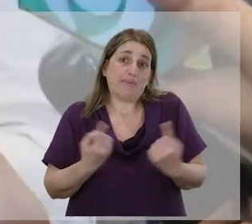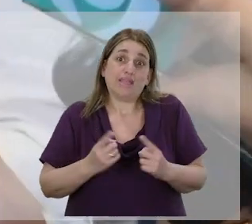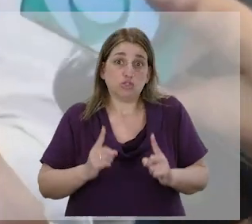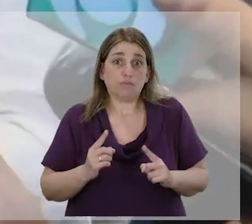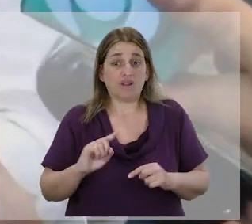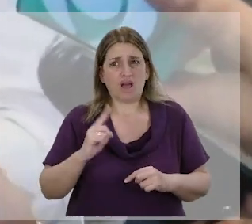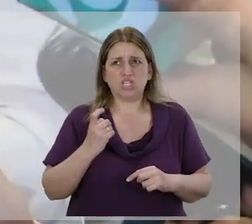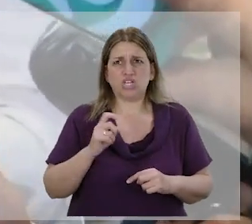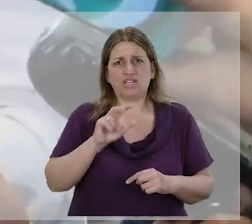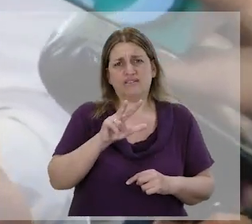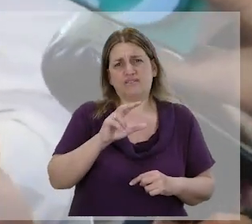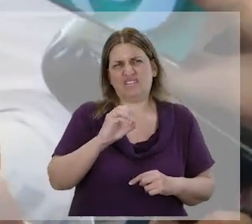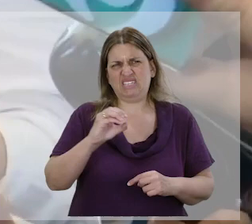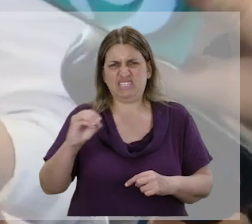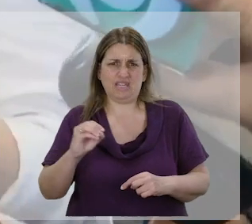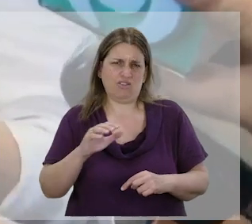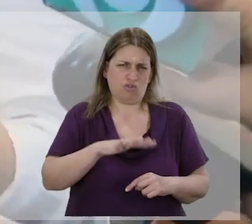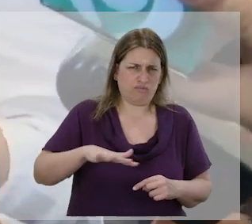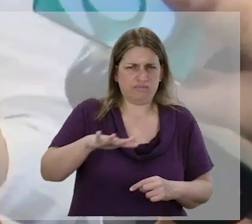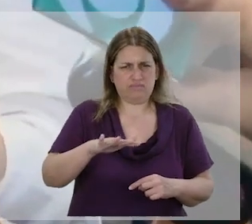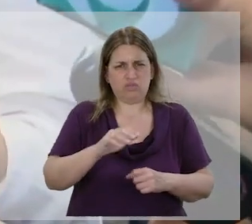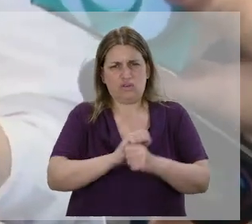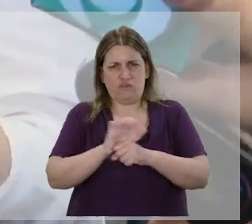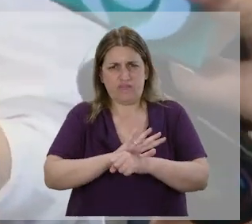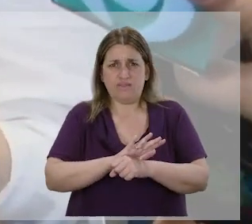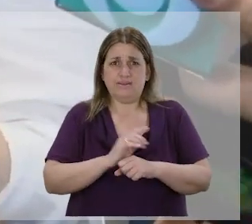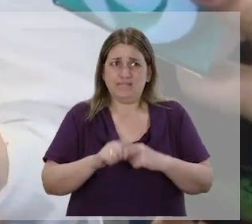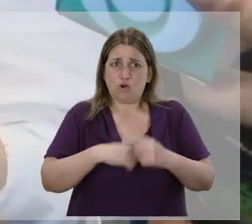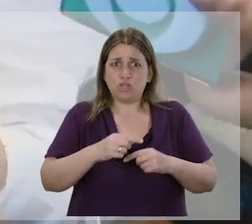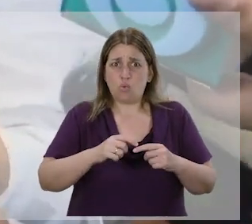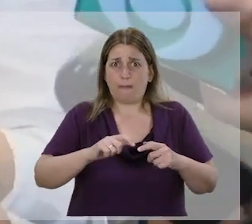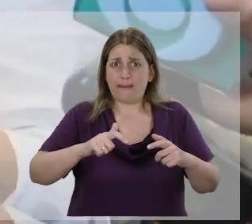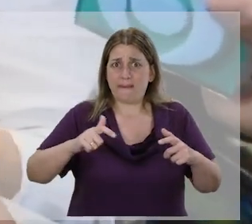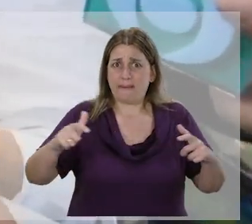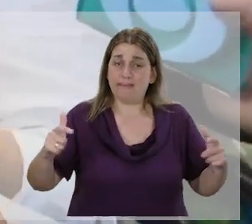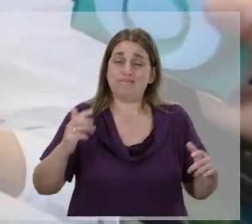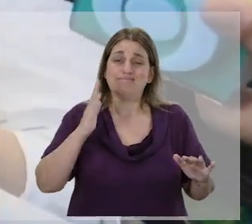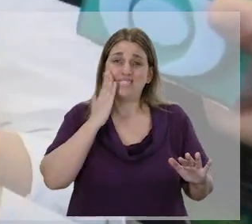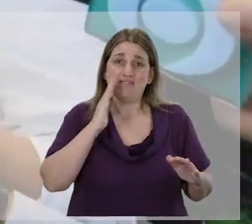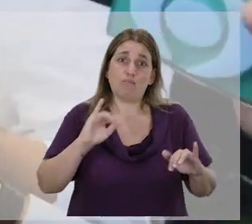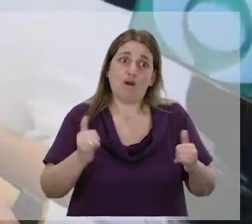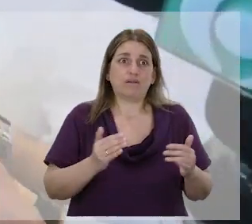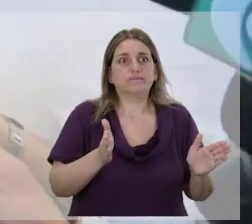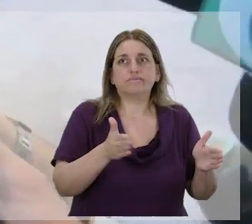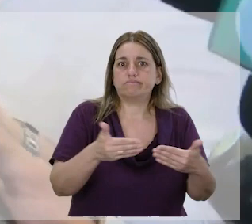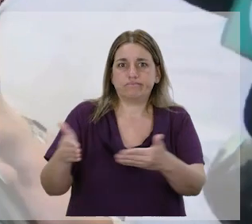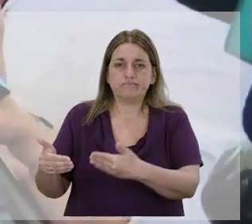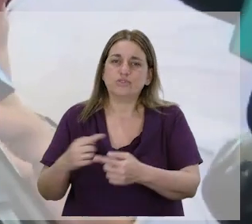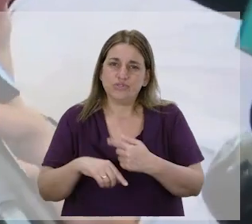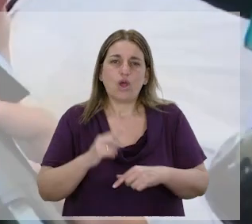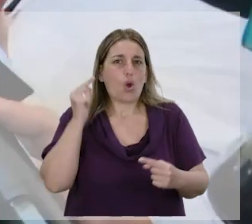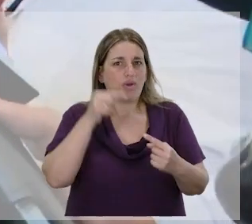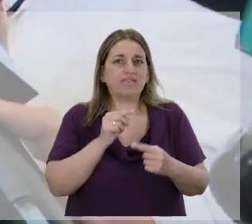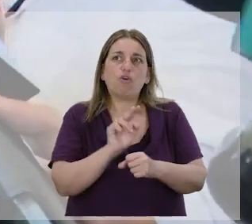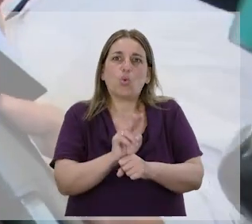nosotros, ¿no? Porque hoy, ayer tuvimos 300 y pico de casos. Si sigue aumentando, sabemos lo que pasa. Volvemos para